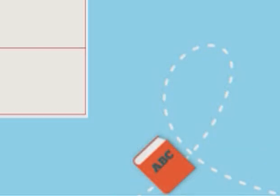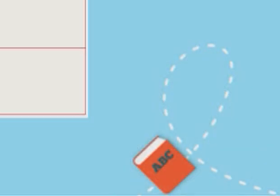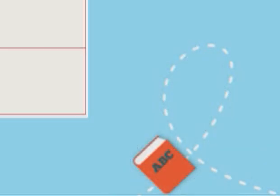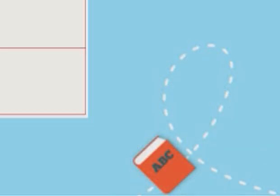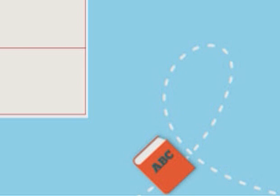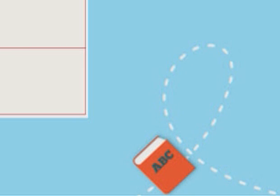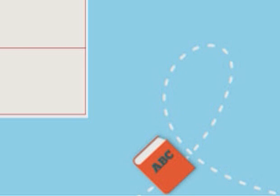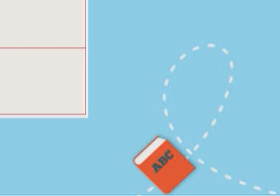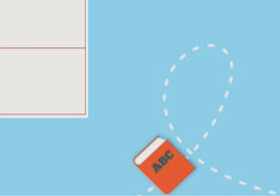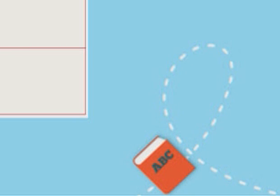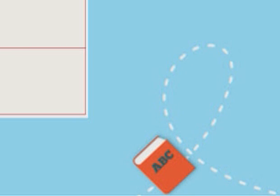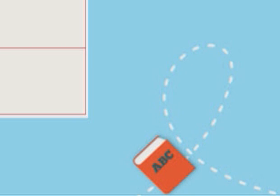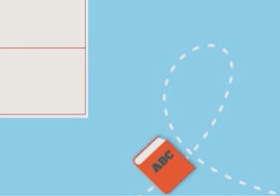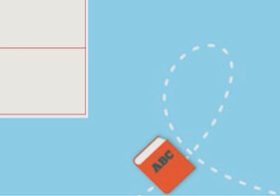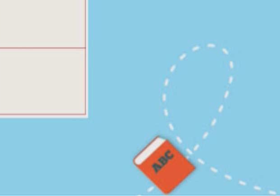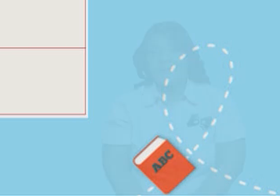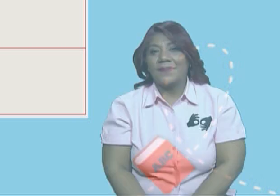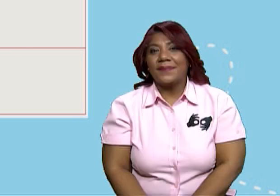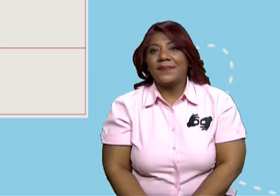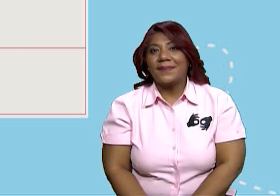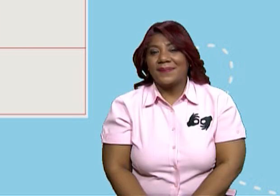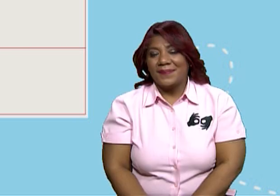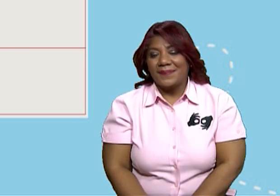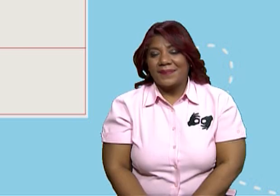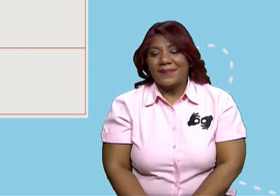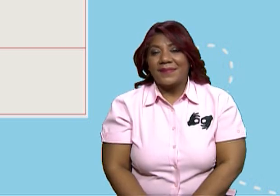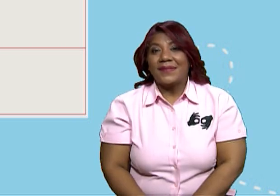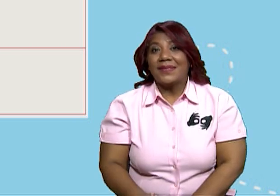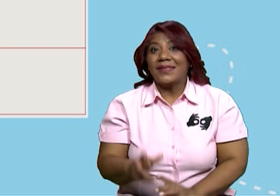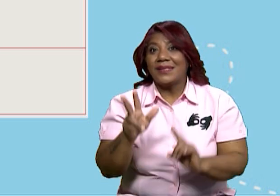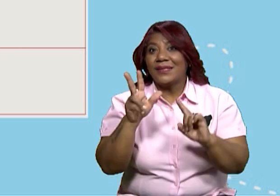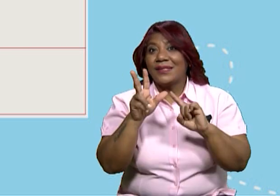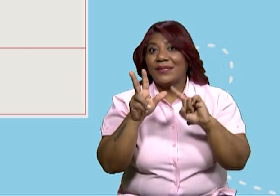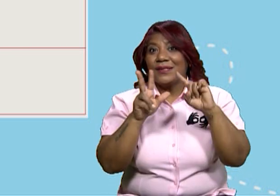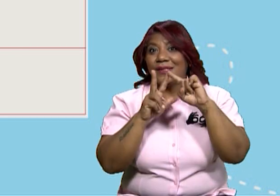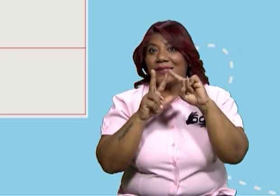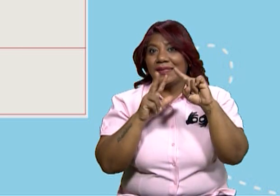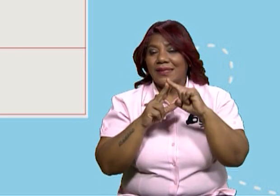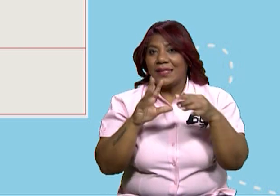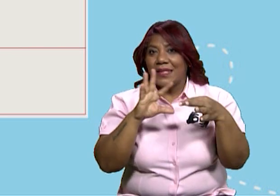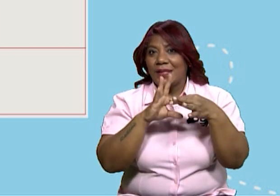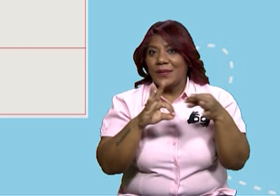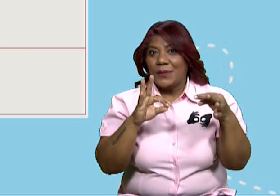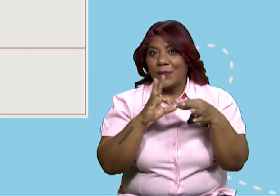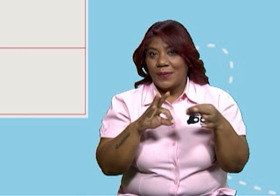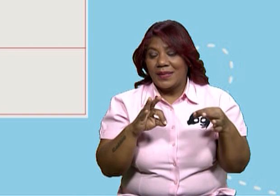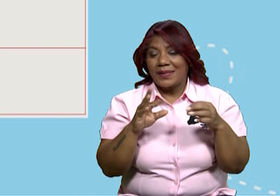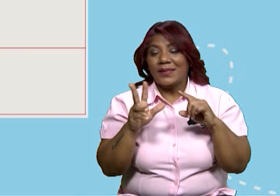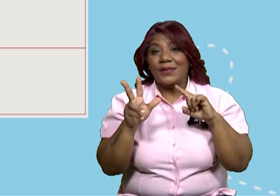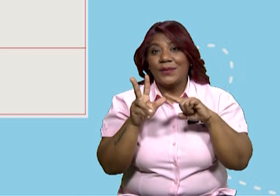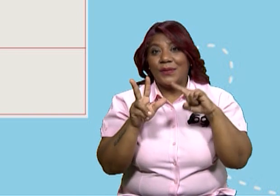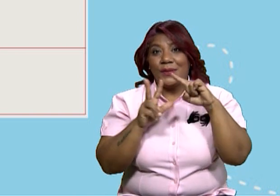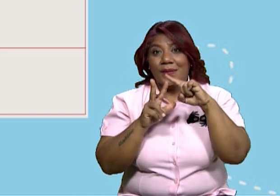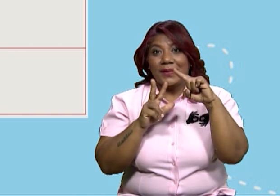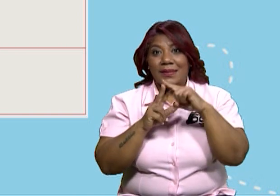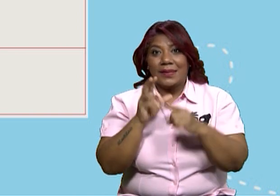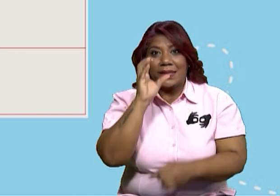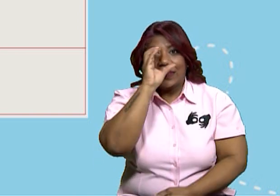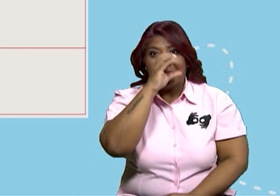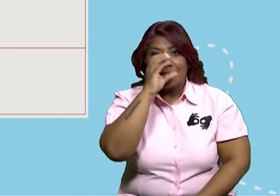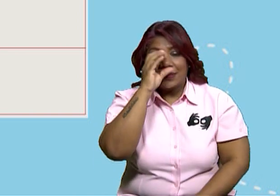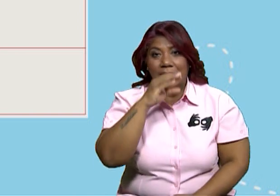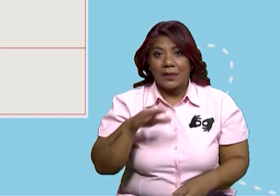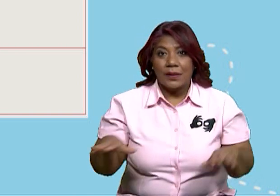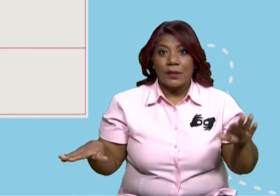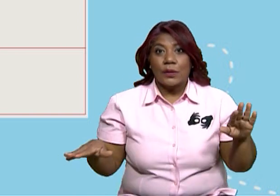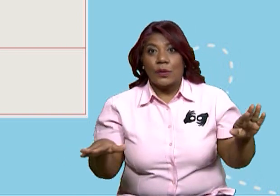origen de los temblores y las Madre Teresa de Calcuta, vas a completar las casillas de estos cuadros con ejemplos de cada